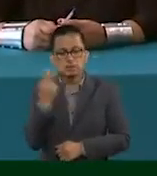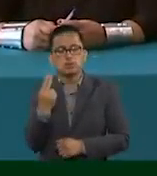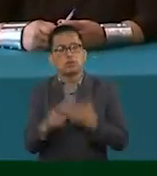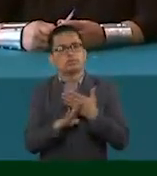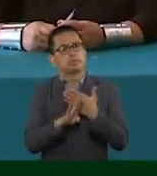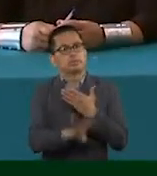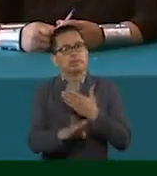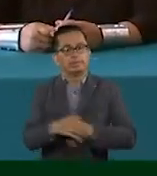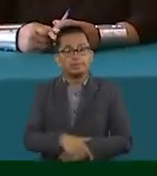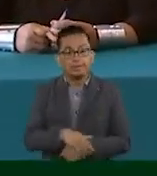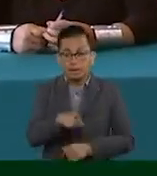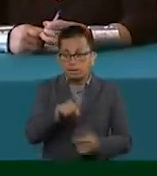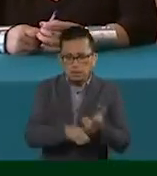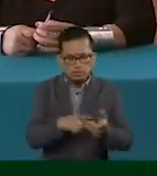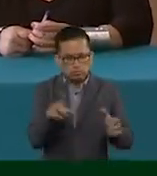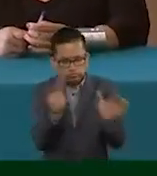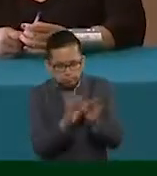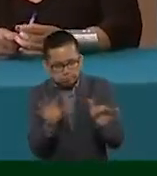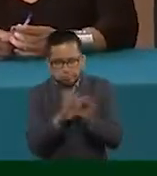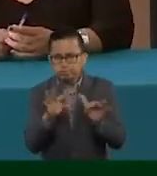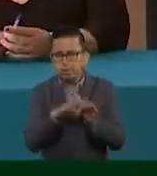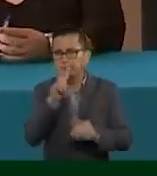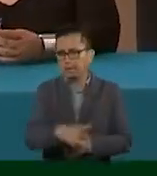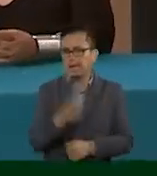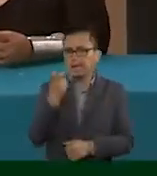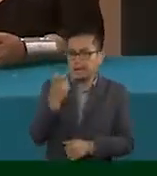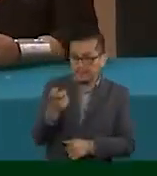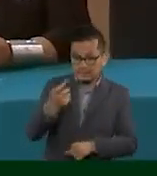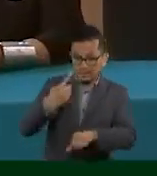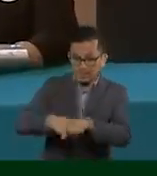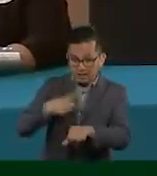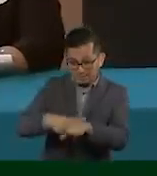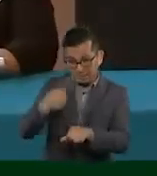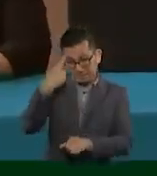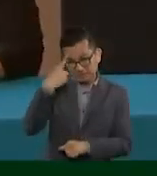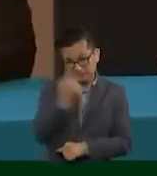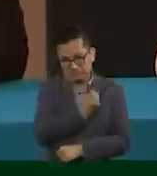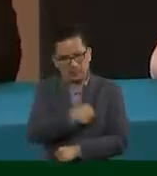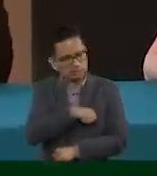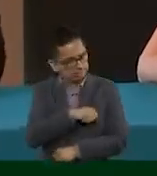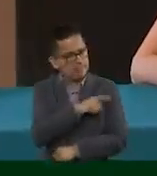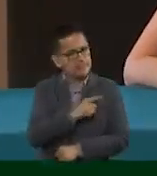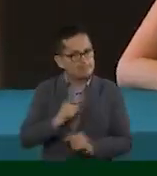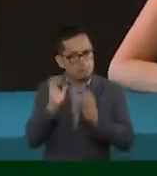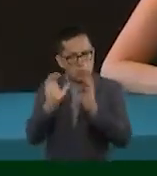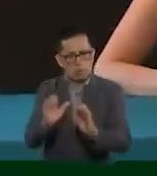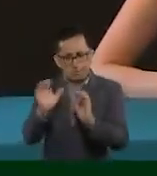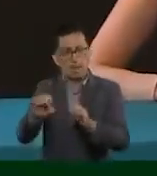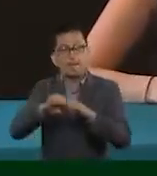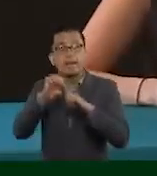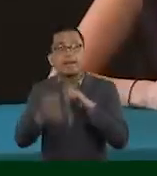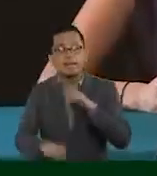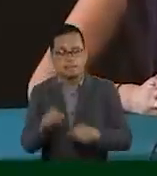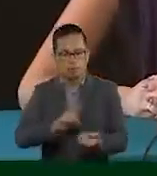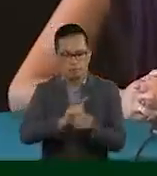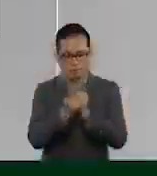la necesidad de reconocer una enfermedad de salud mental como la depresión para evitar estas muertes prematuras.